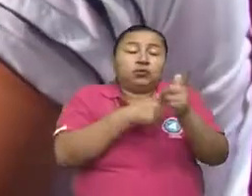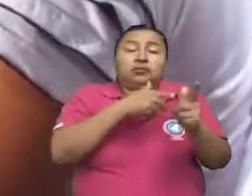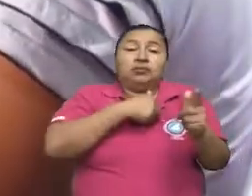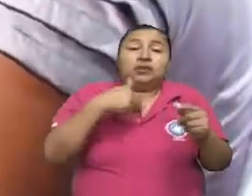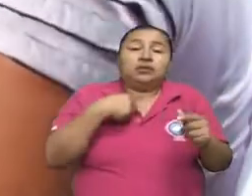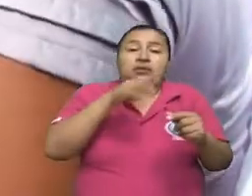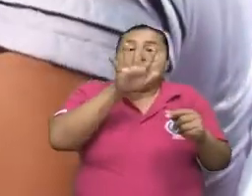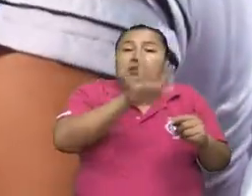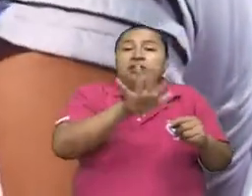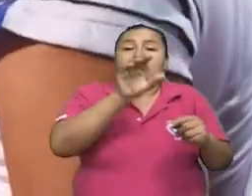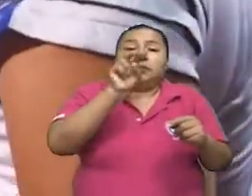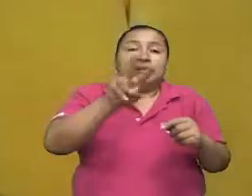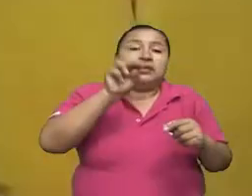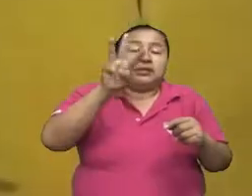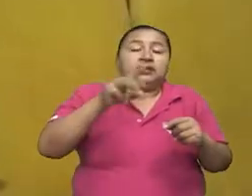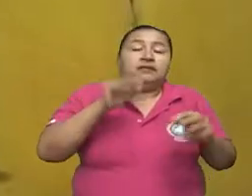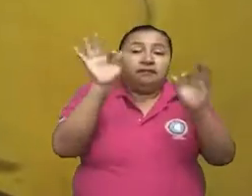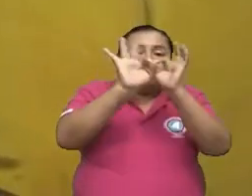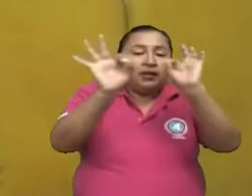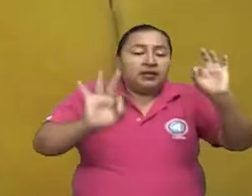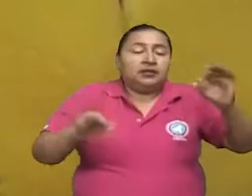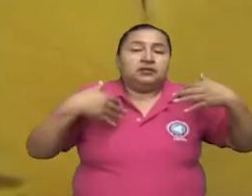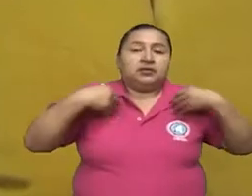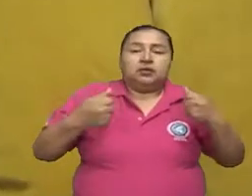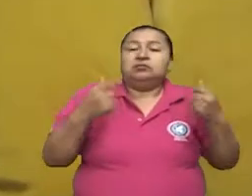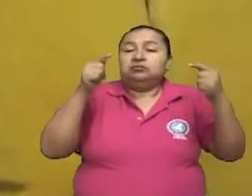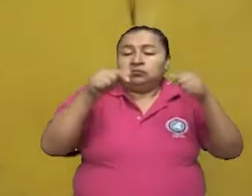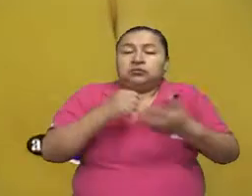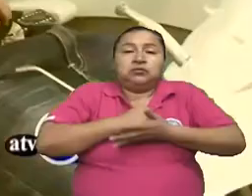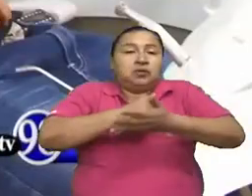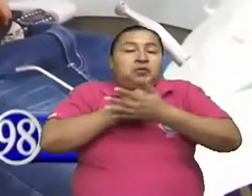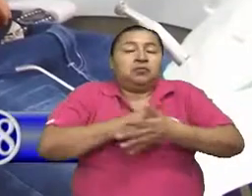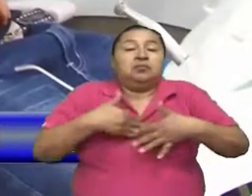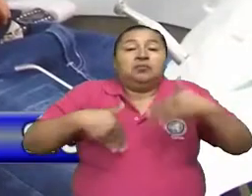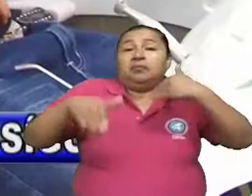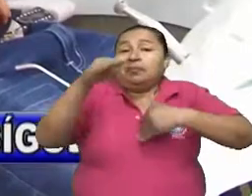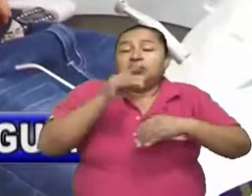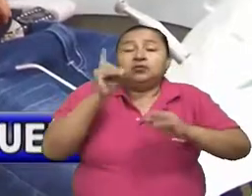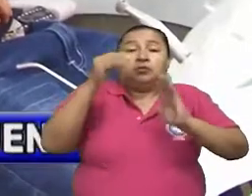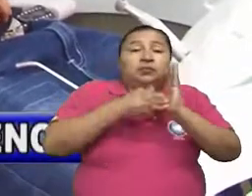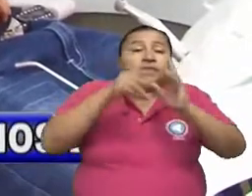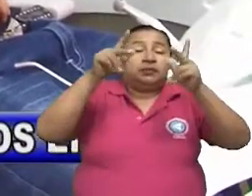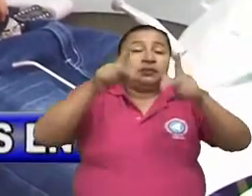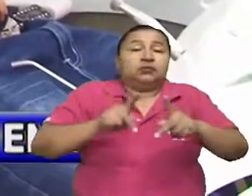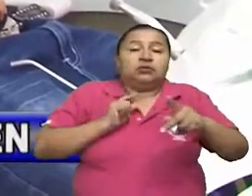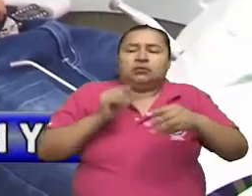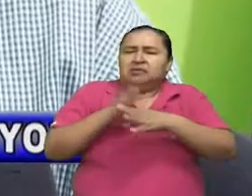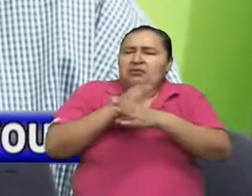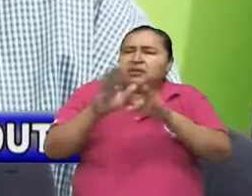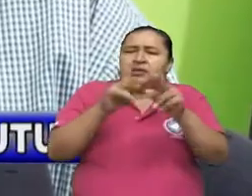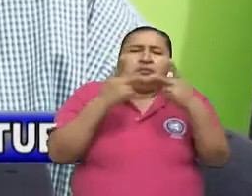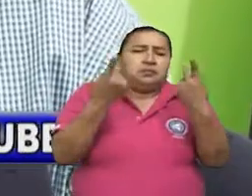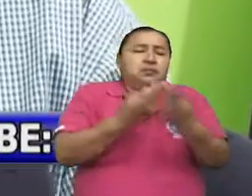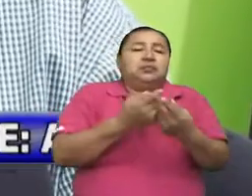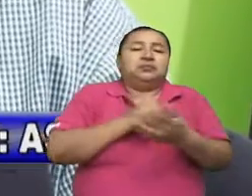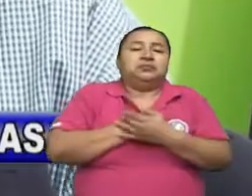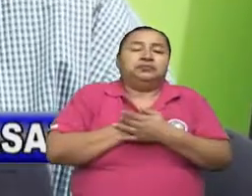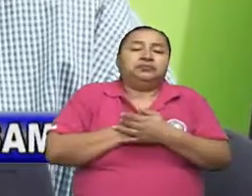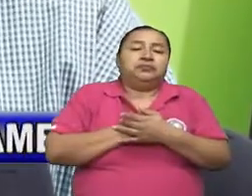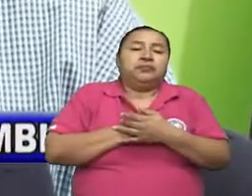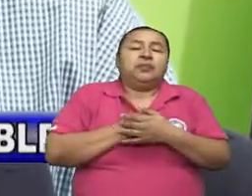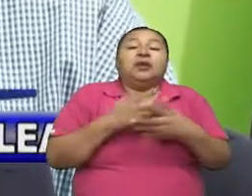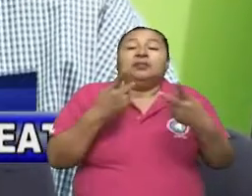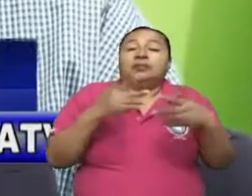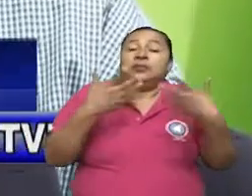realizaron 523 ferias de salud, llevando el bienestar a más de 1.000 comunidades del país. Además, en